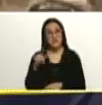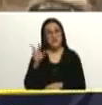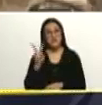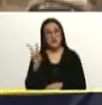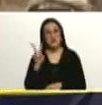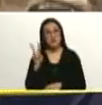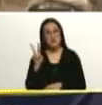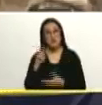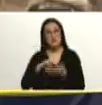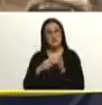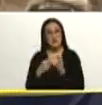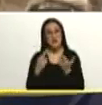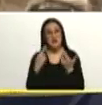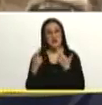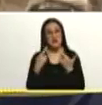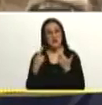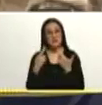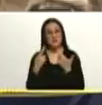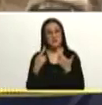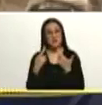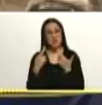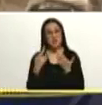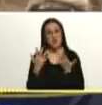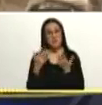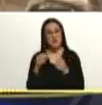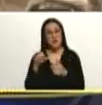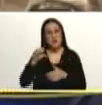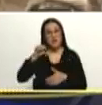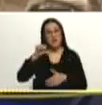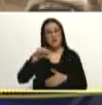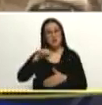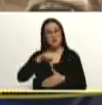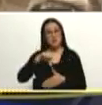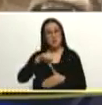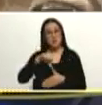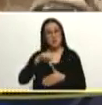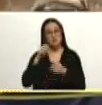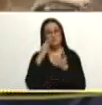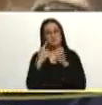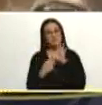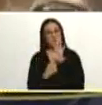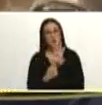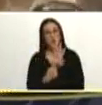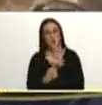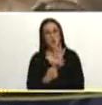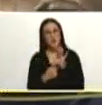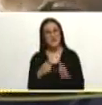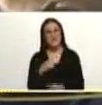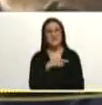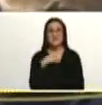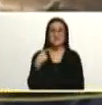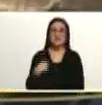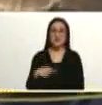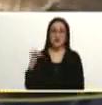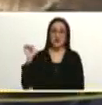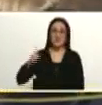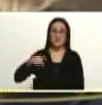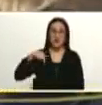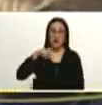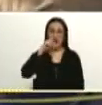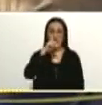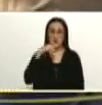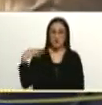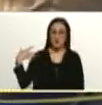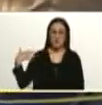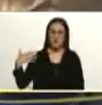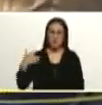una relación modélica para el sur global. China se ha convertido en estos años,